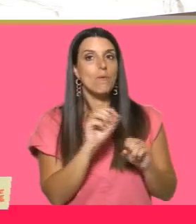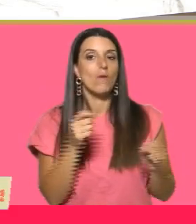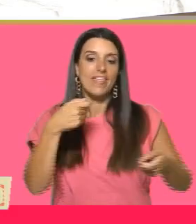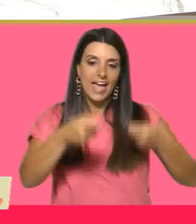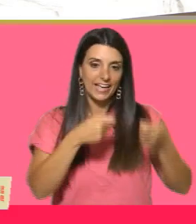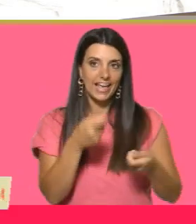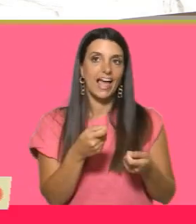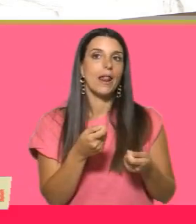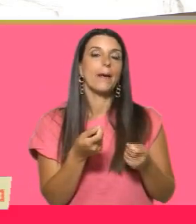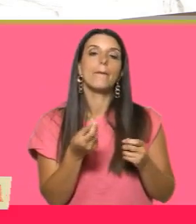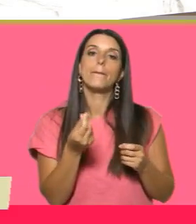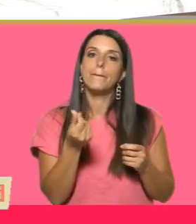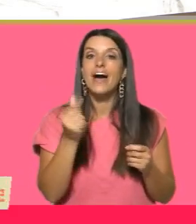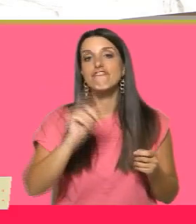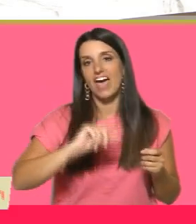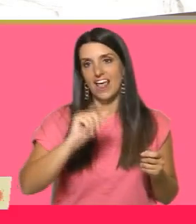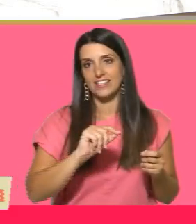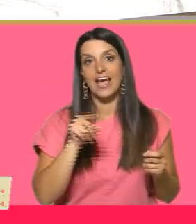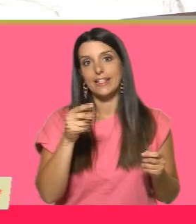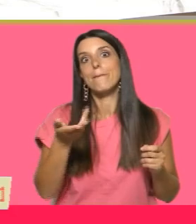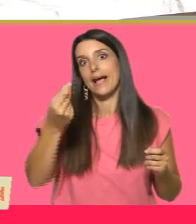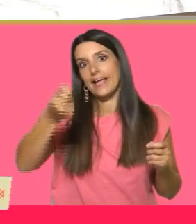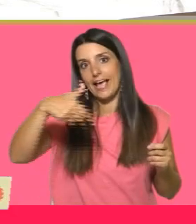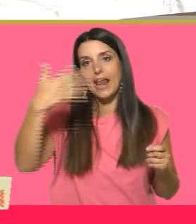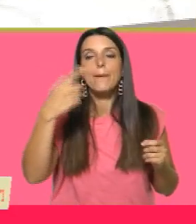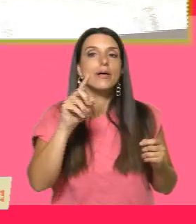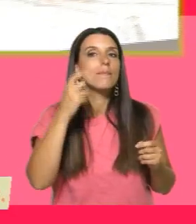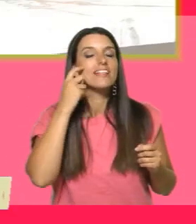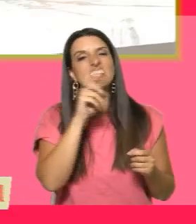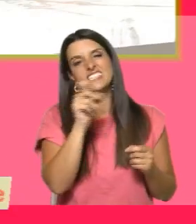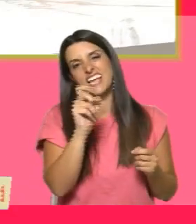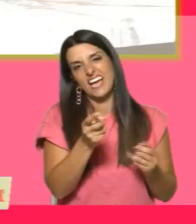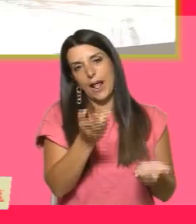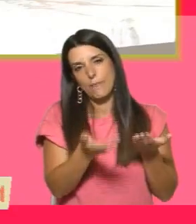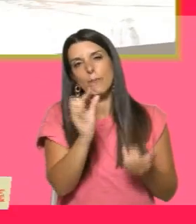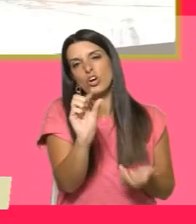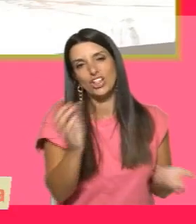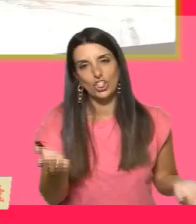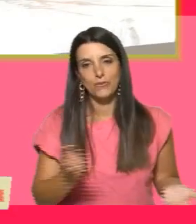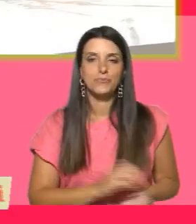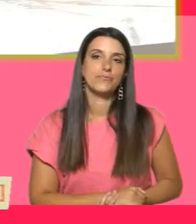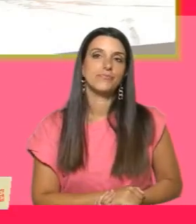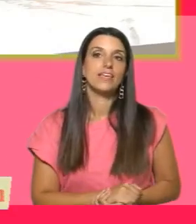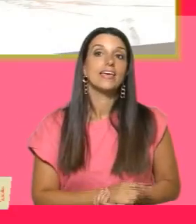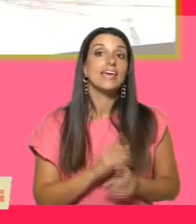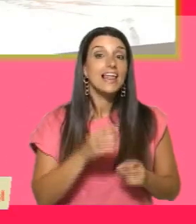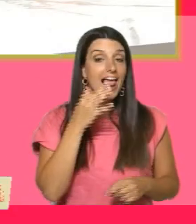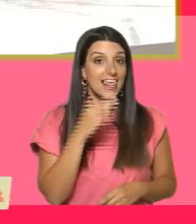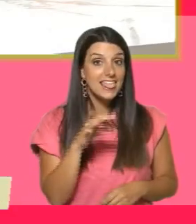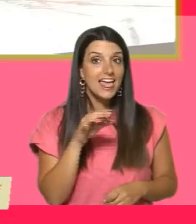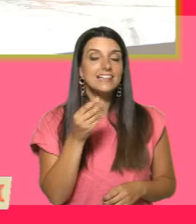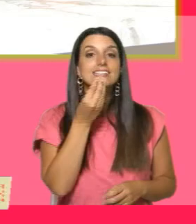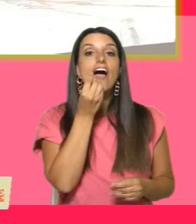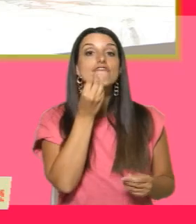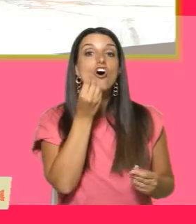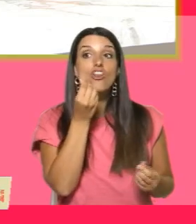esta, que te sale más económica que poner esta. Pero vos pensás que son 100 gramos, no es mucho. Y la realidad es que el